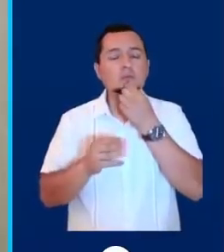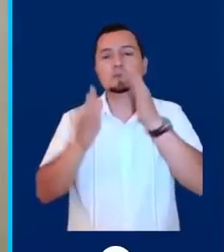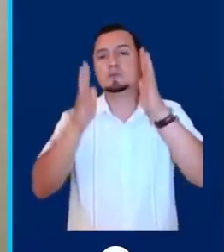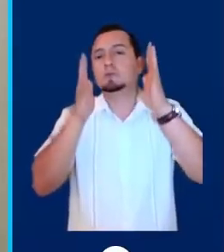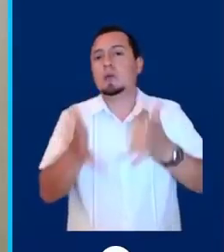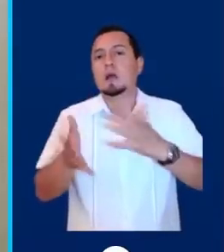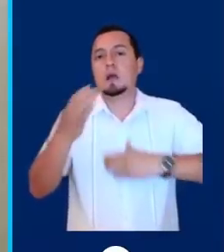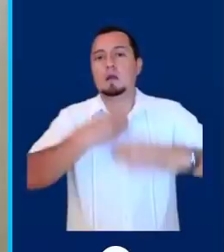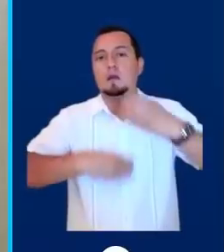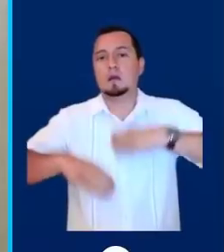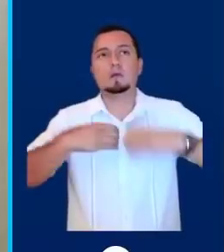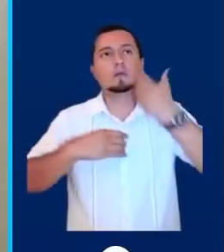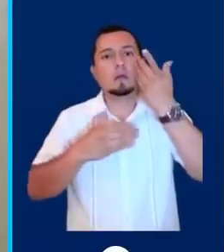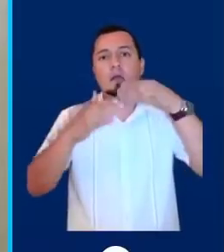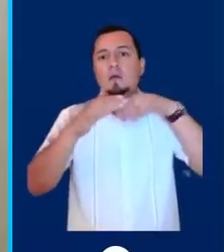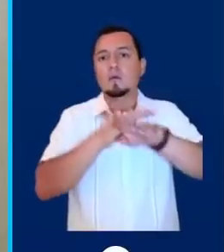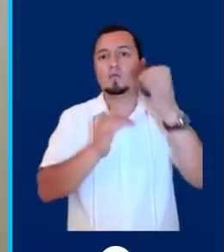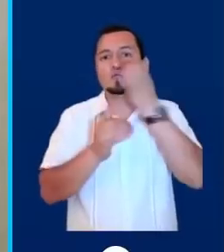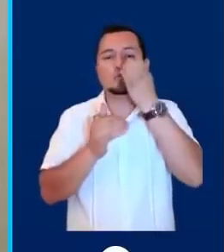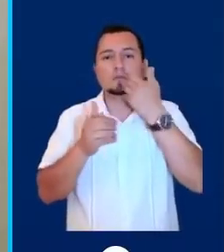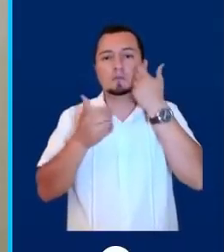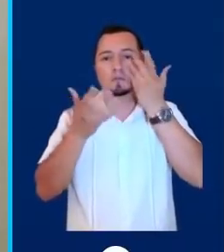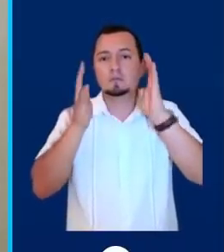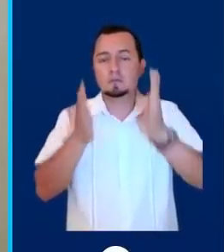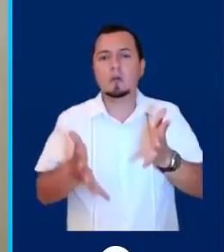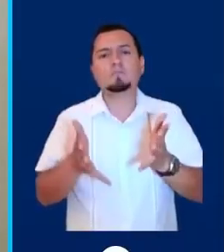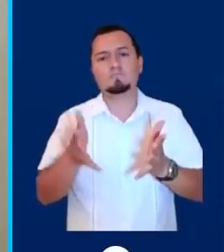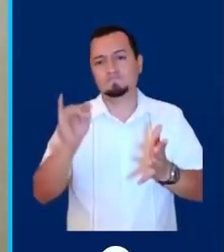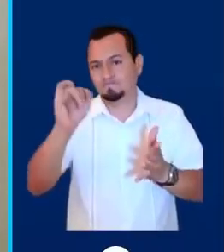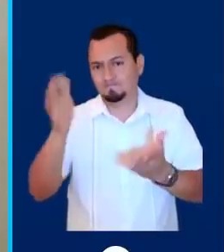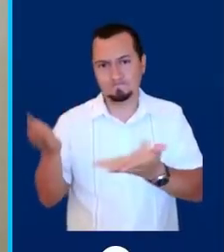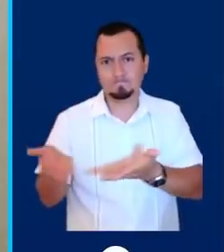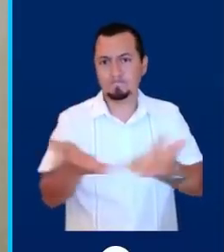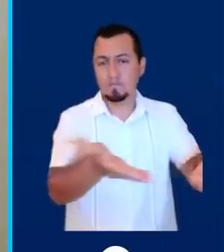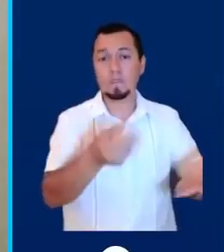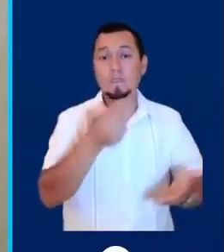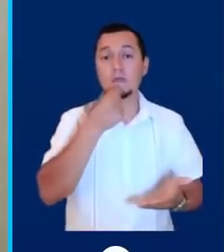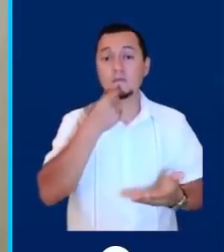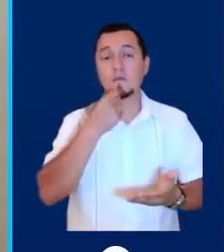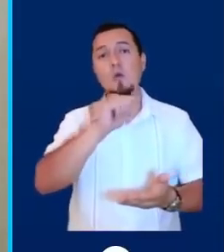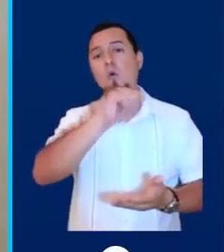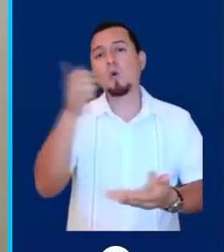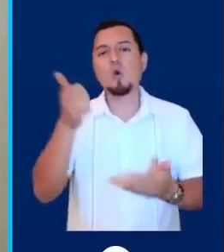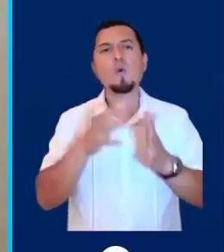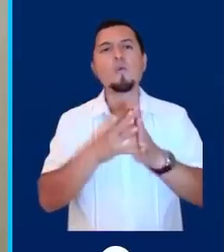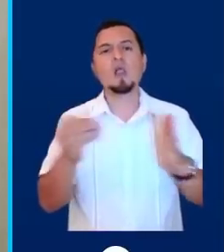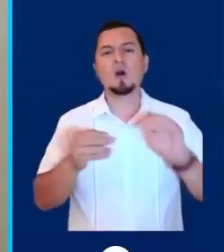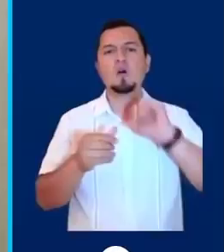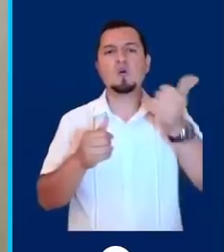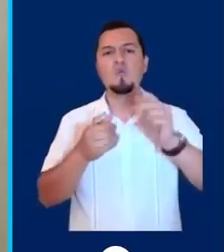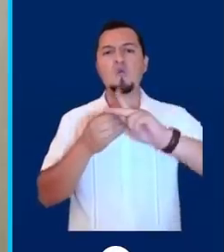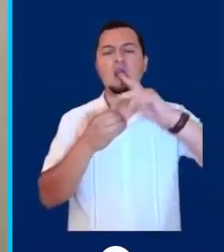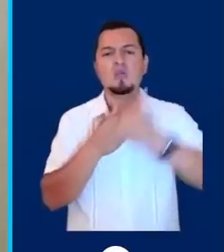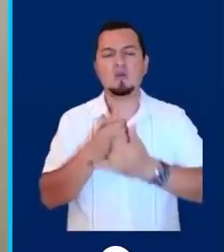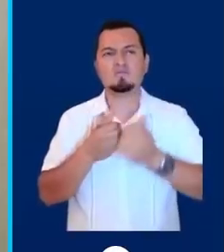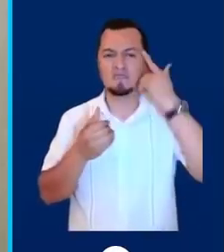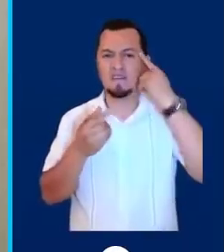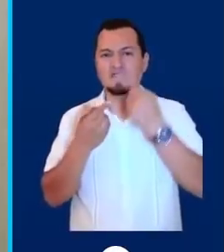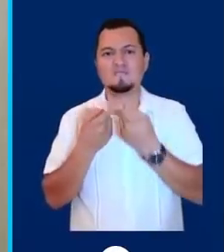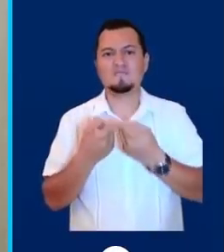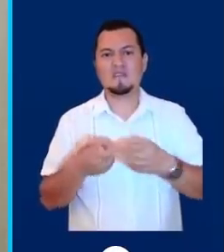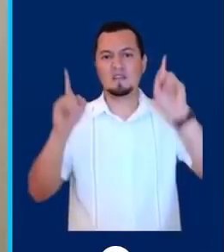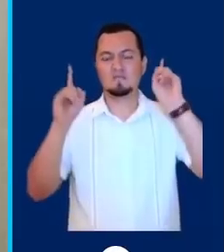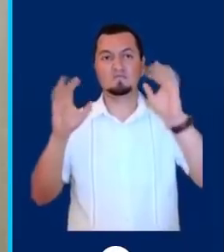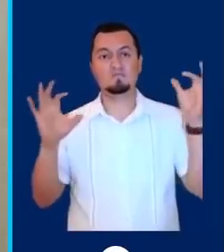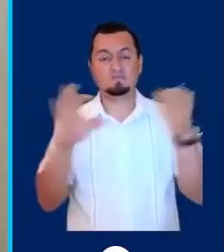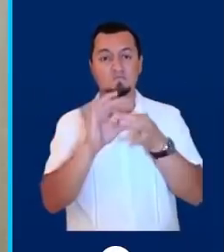regresen a las aulas y nos da mucho gusto saber que van a llegar los niños a otro modelo educativo, a otro proyecto educativo. Esto se ha